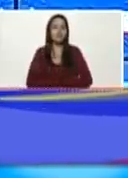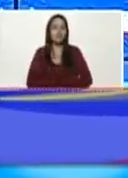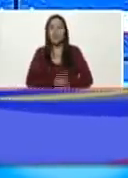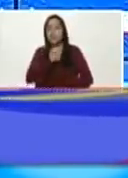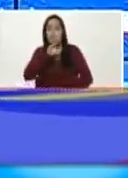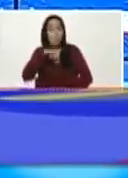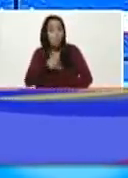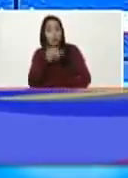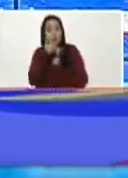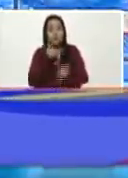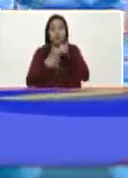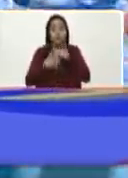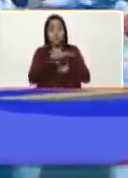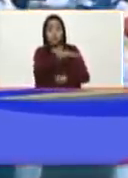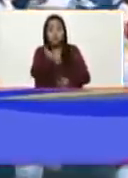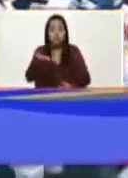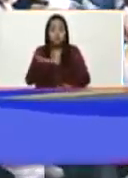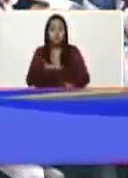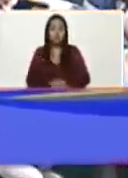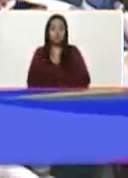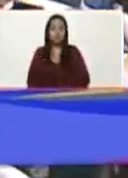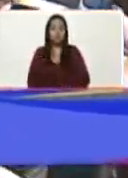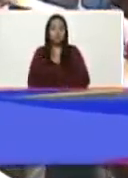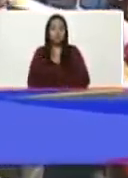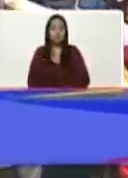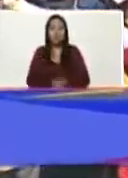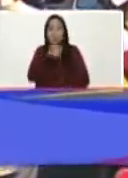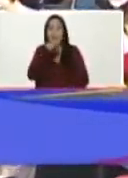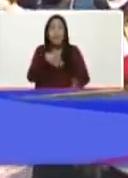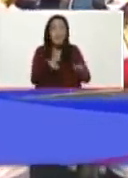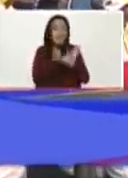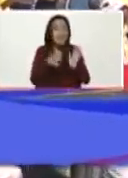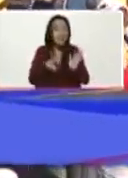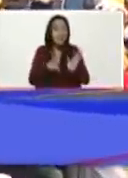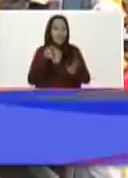fallar, muchachos. No tienen derecho a fallar.